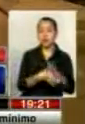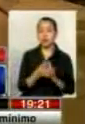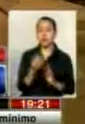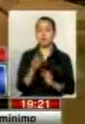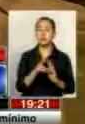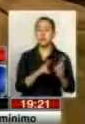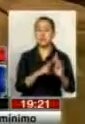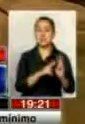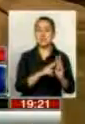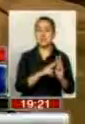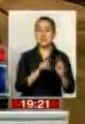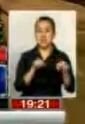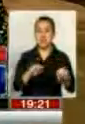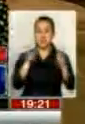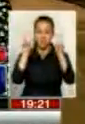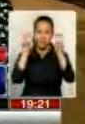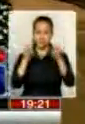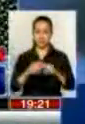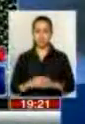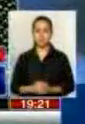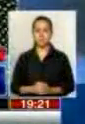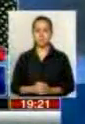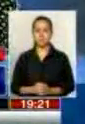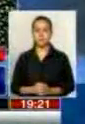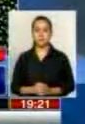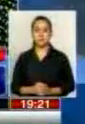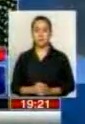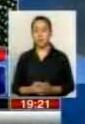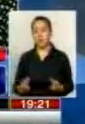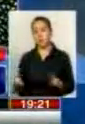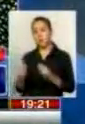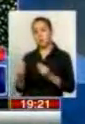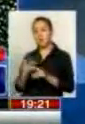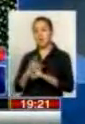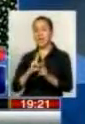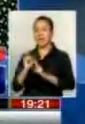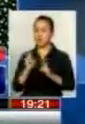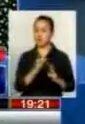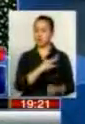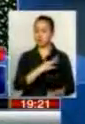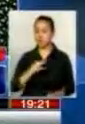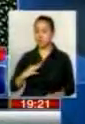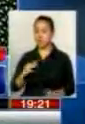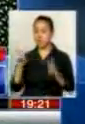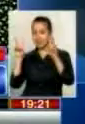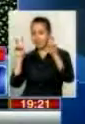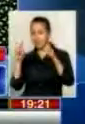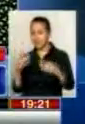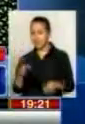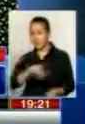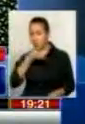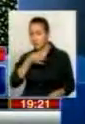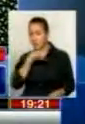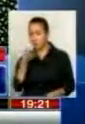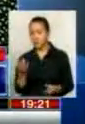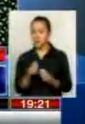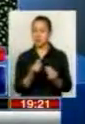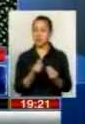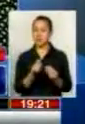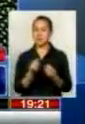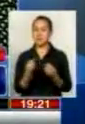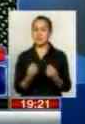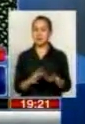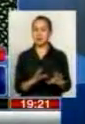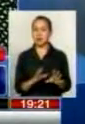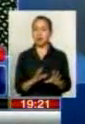el titular es esta temática. Sin duda, pero tiene obviamente relación, ministra, con un tema, como lo comentábamos, que obviamente se ha dejado